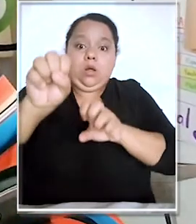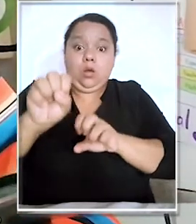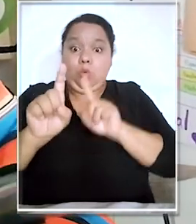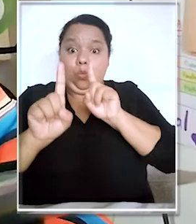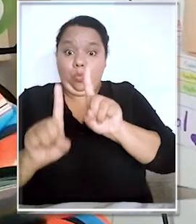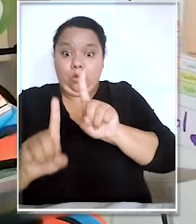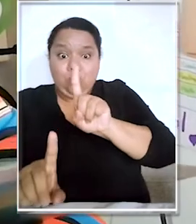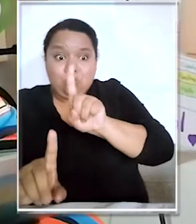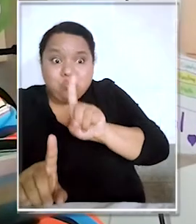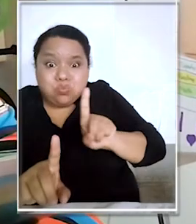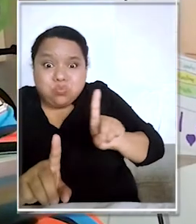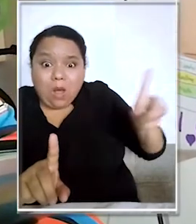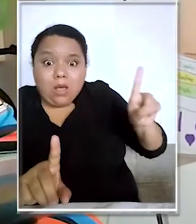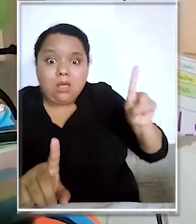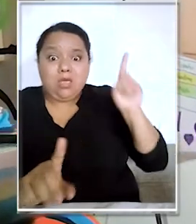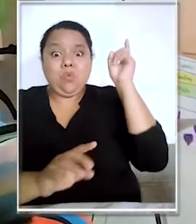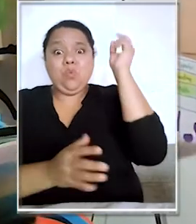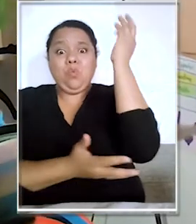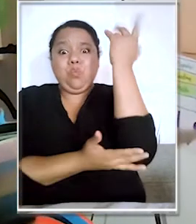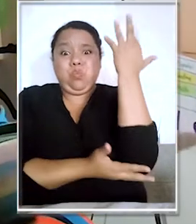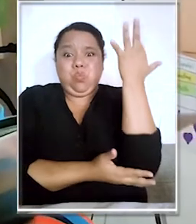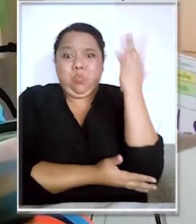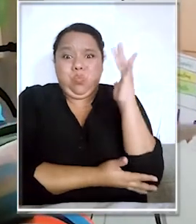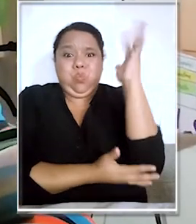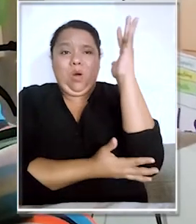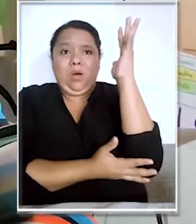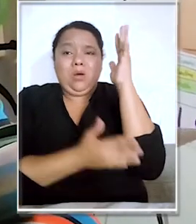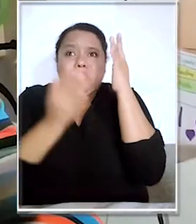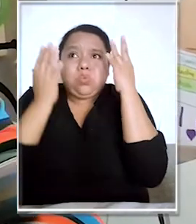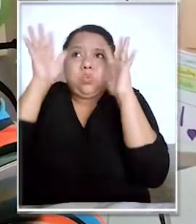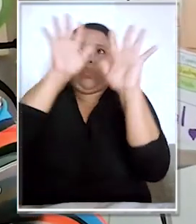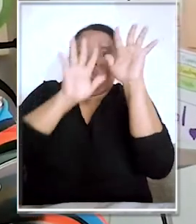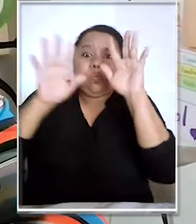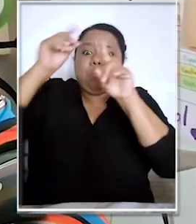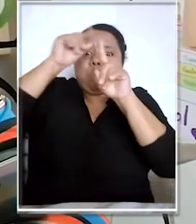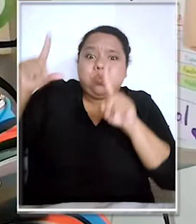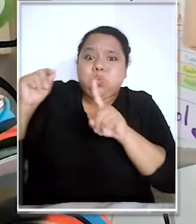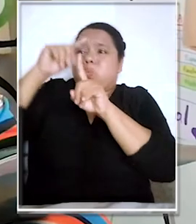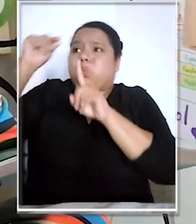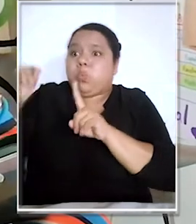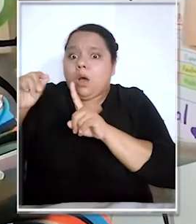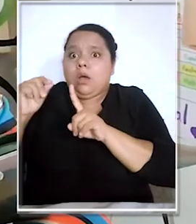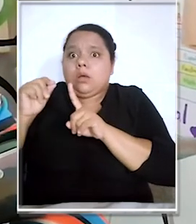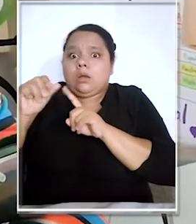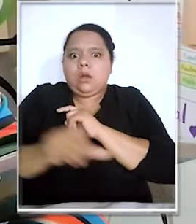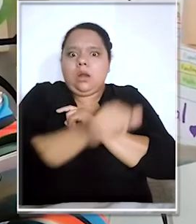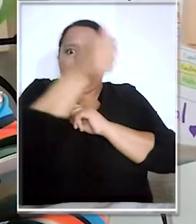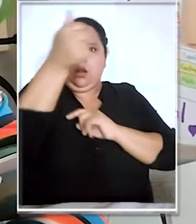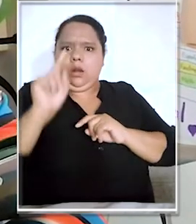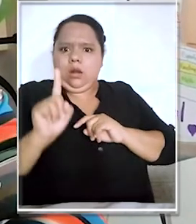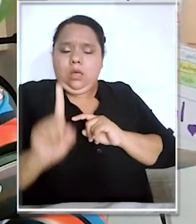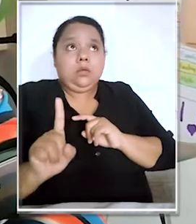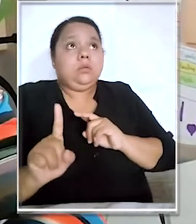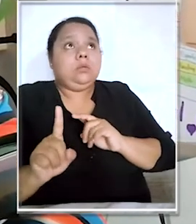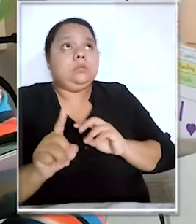corrió, se trepó a un árbol y se ocultó entre las ramas. La otra se quedó a mitad de